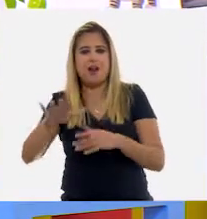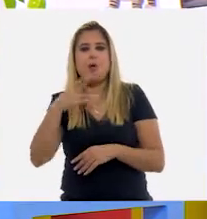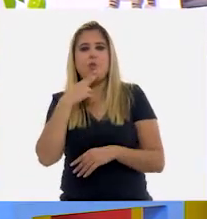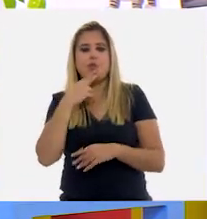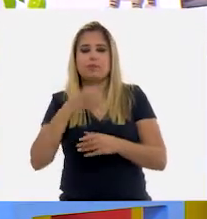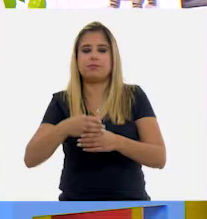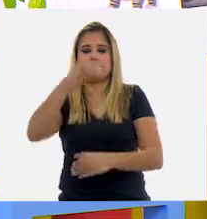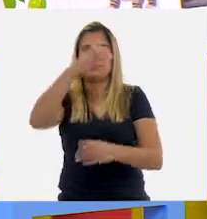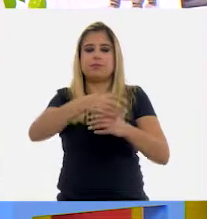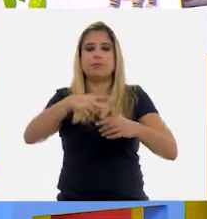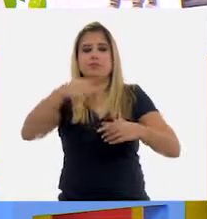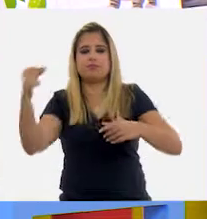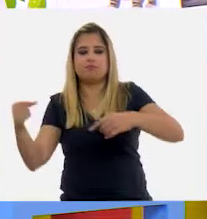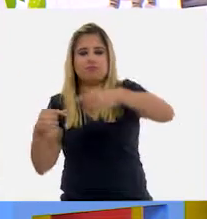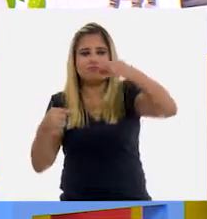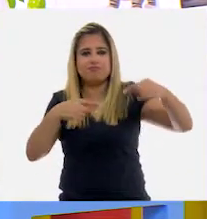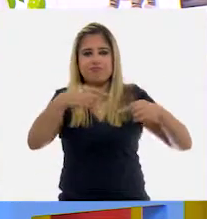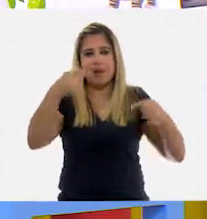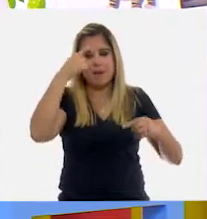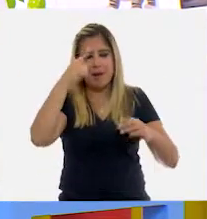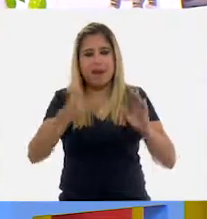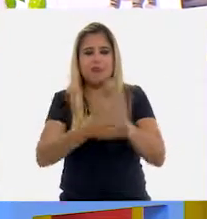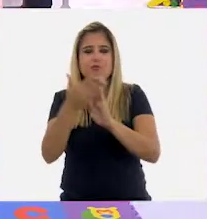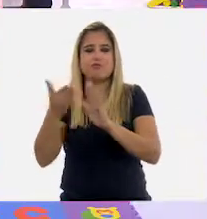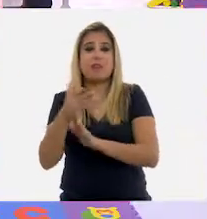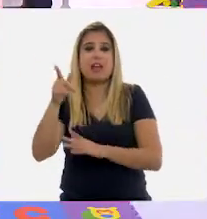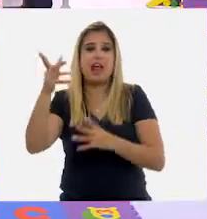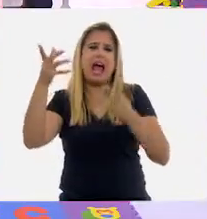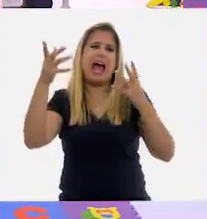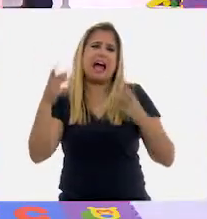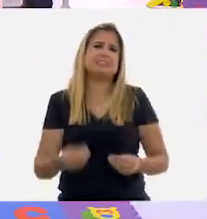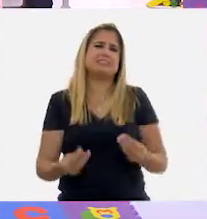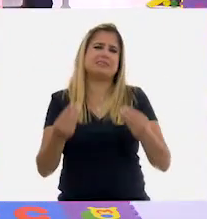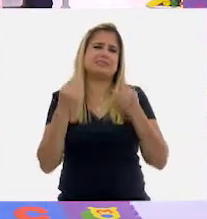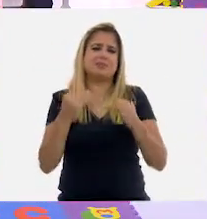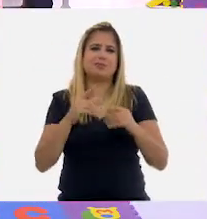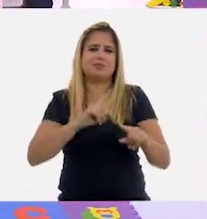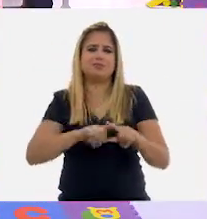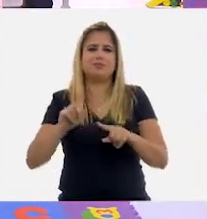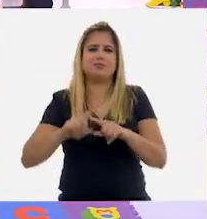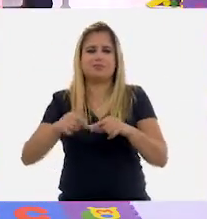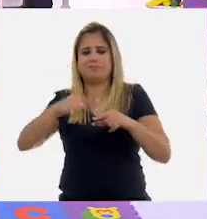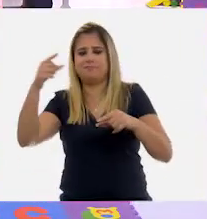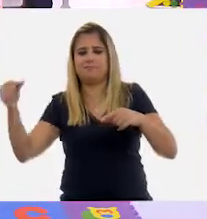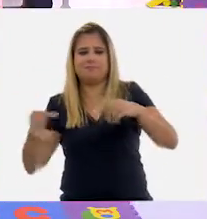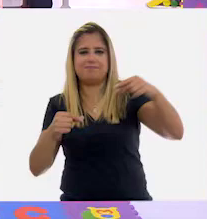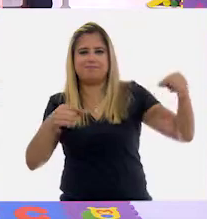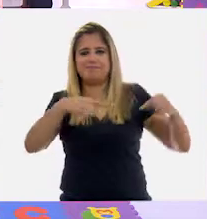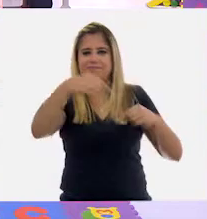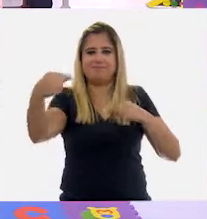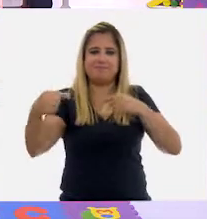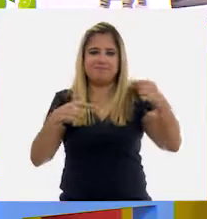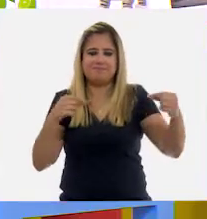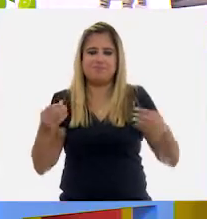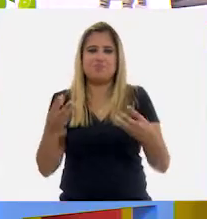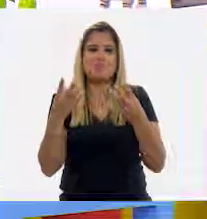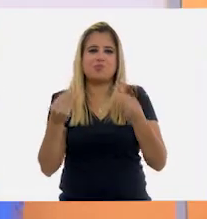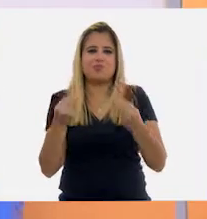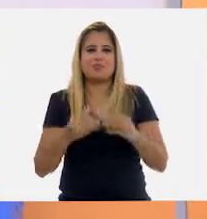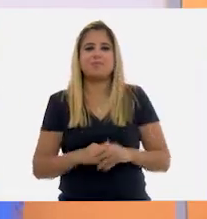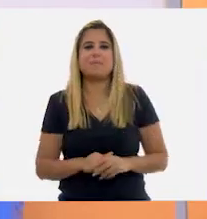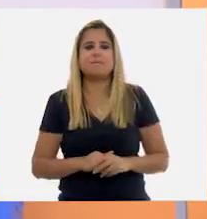maguey para también construir casas. Claro, porque ahí abunda, ¿cierto, maestra? Sí, así es. Ahí hay muchísimos magueyes,